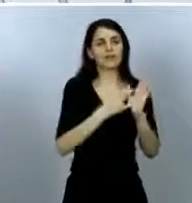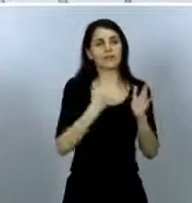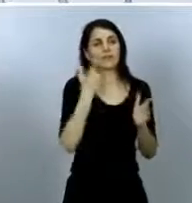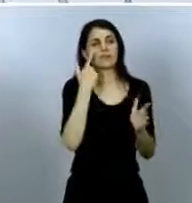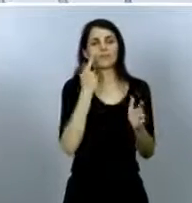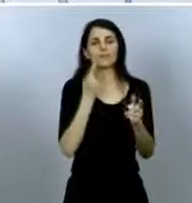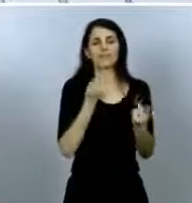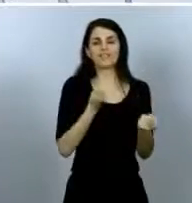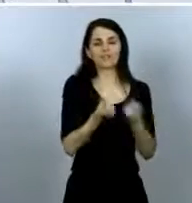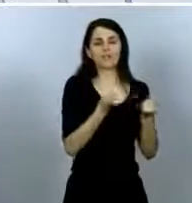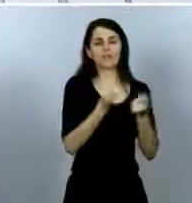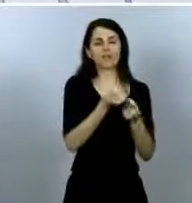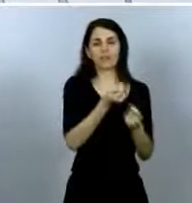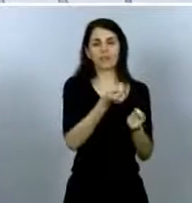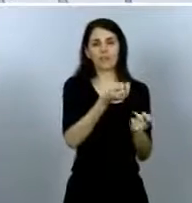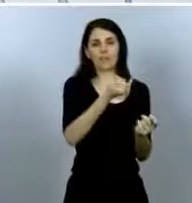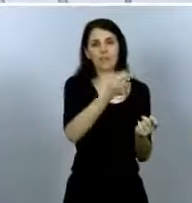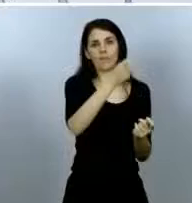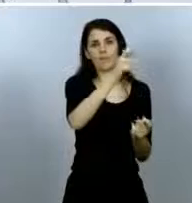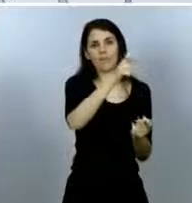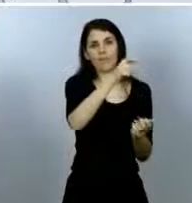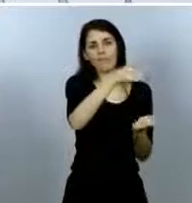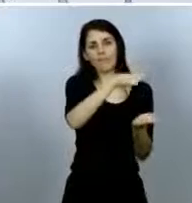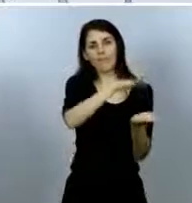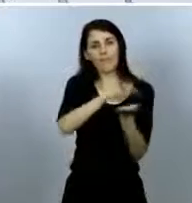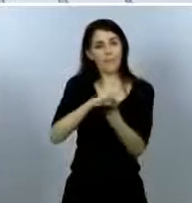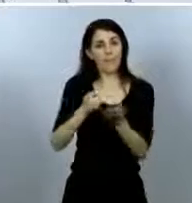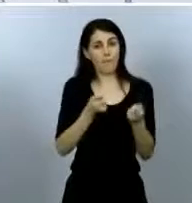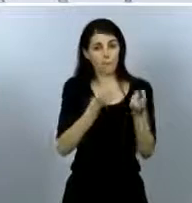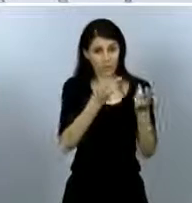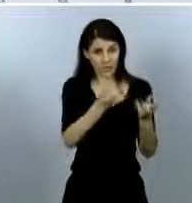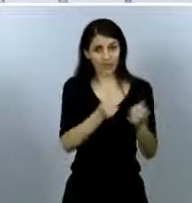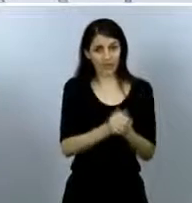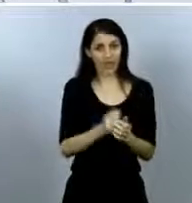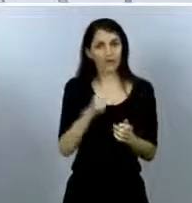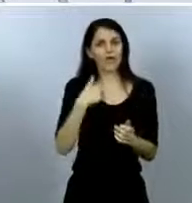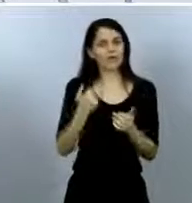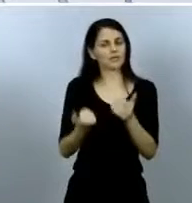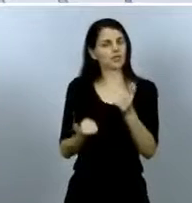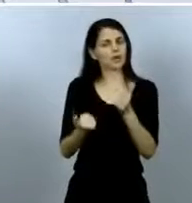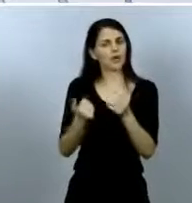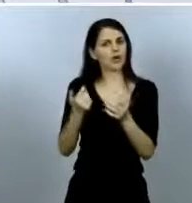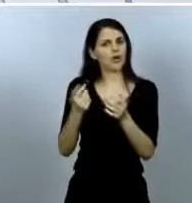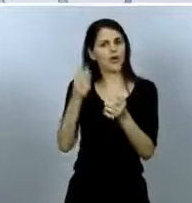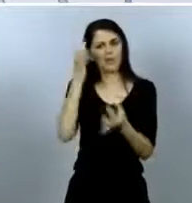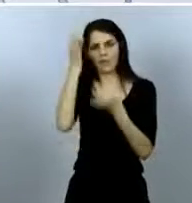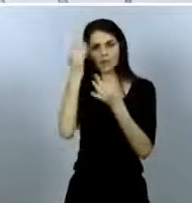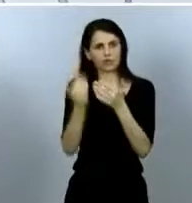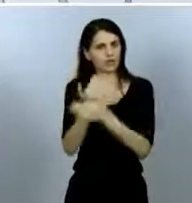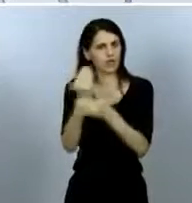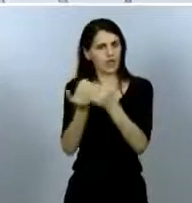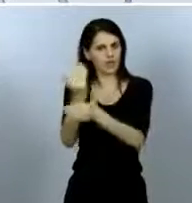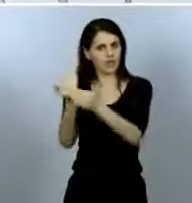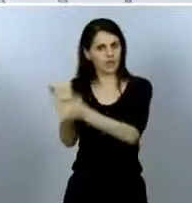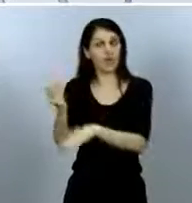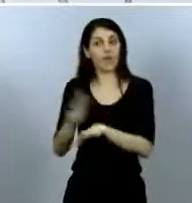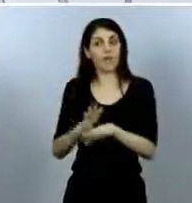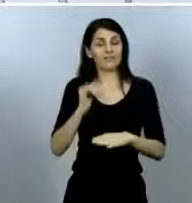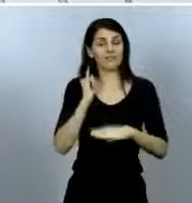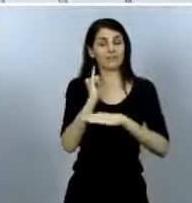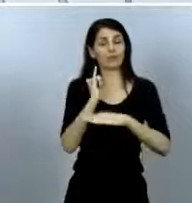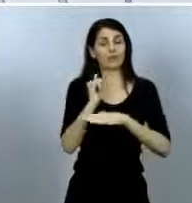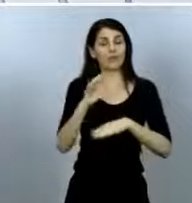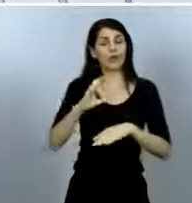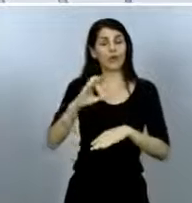diarios del cual el instituto salta dos terceras un informe periódico nos recordó si es cada día o cada dos días porque luego los